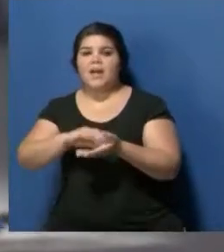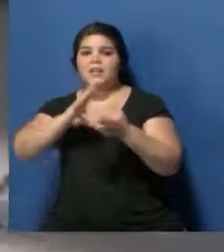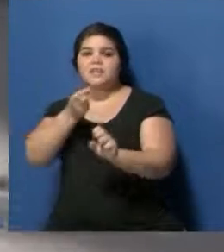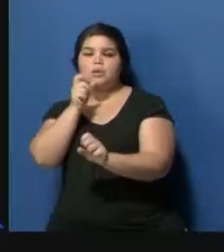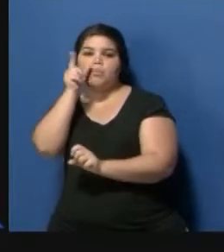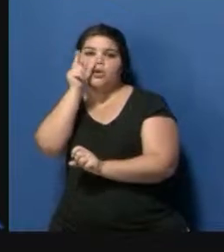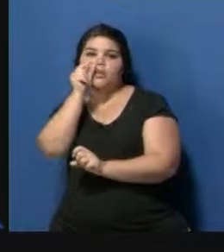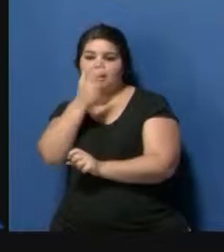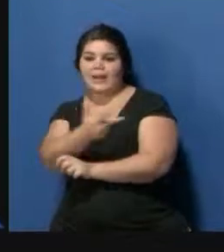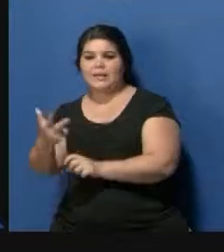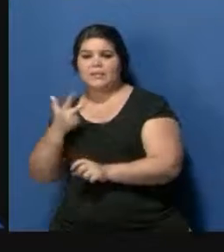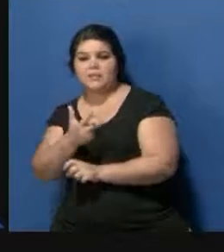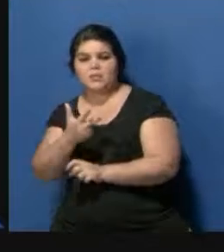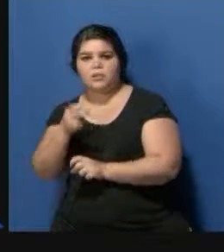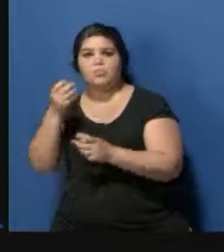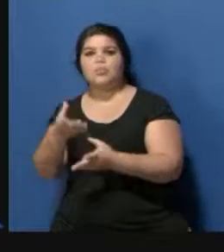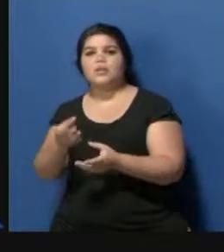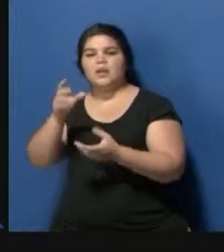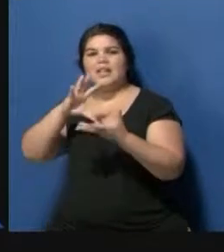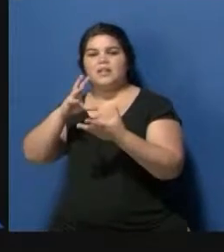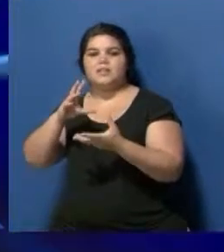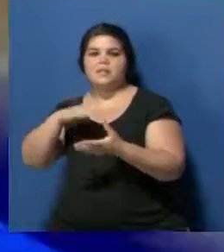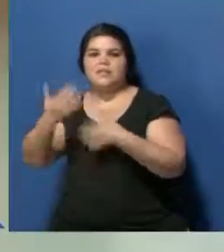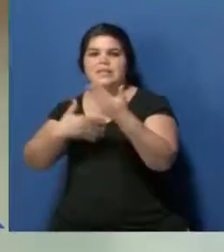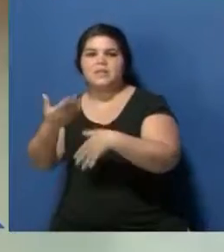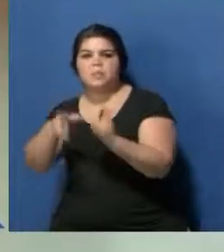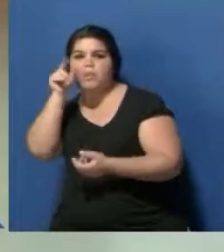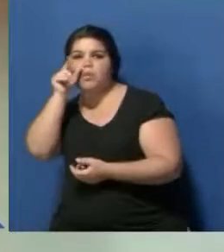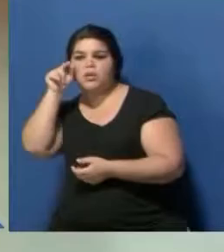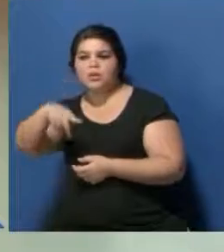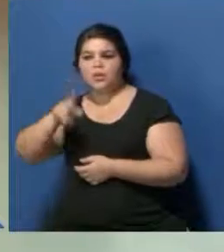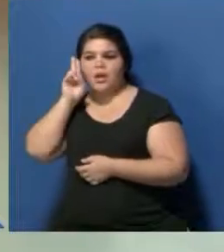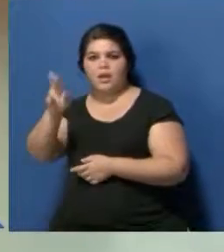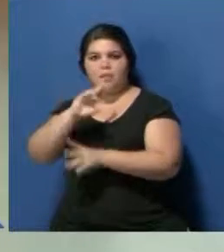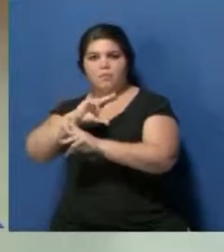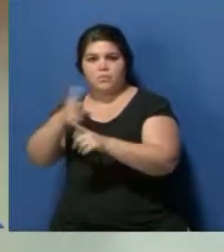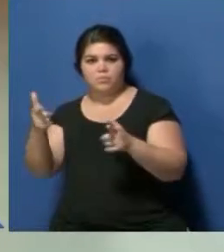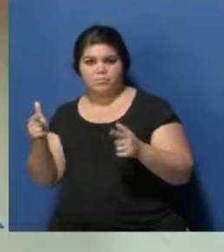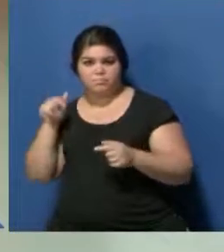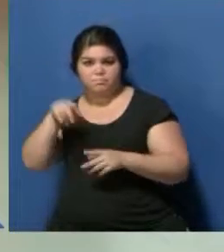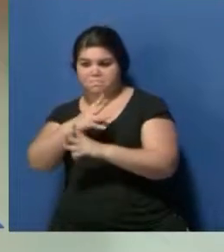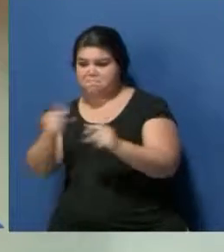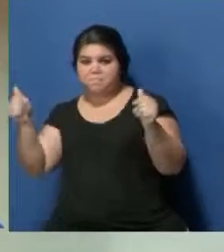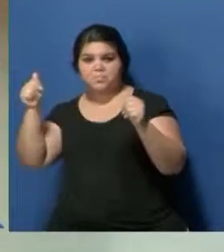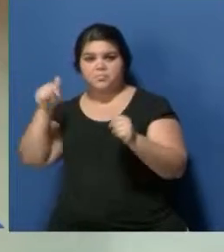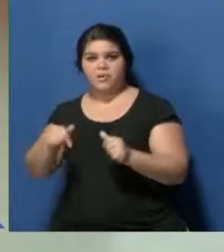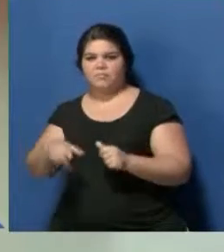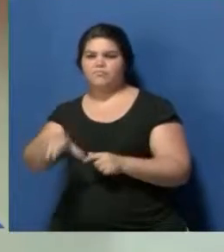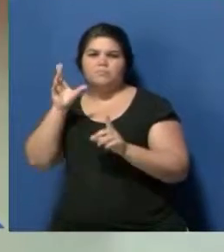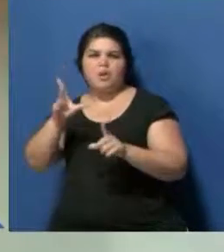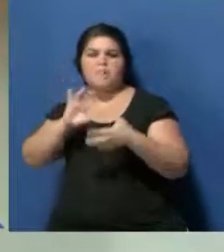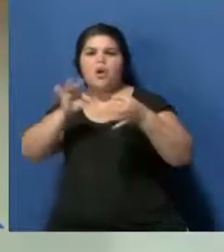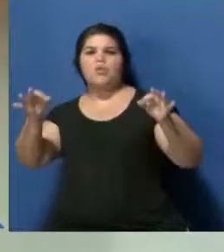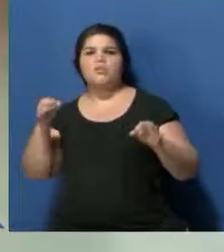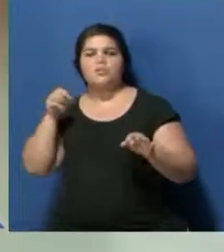el sistema político perdió toda clase de legitimidad. De ahí esa consigna que vos recordabas, el que se vayan todos, que es